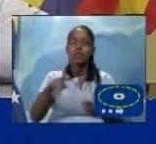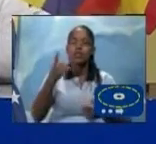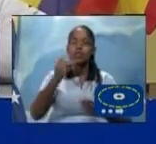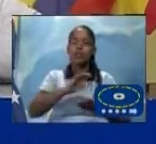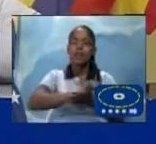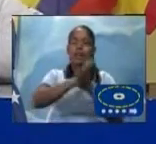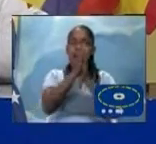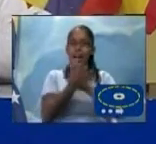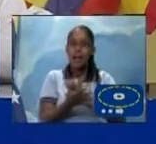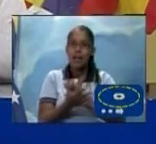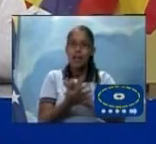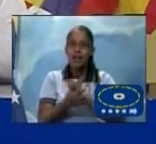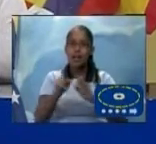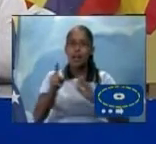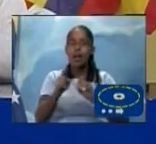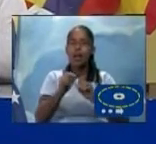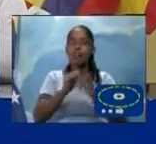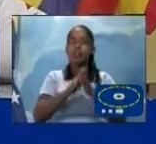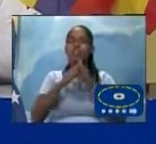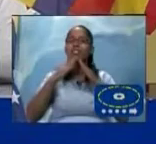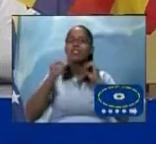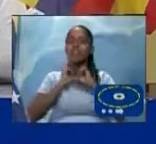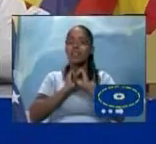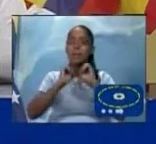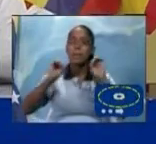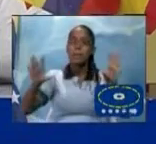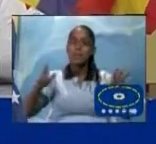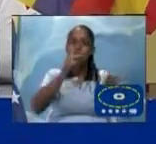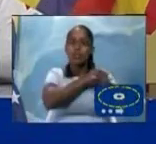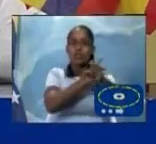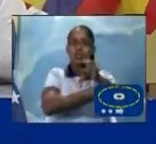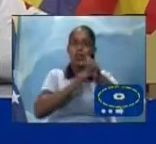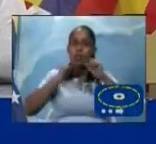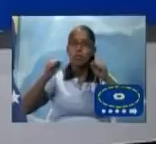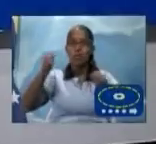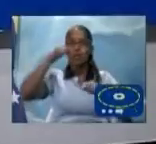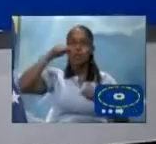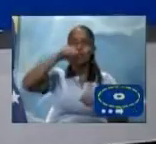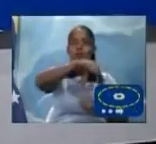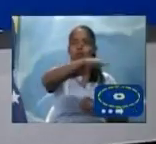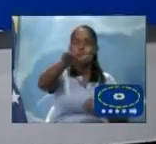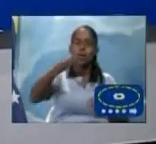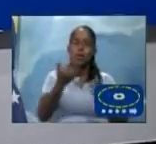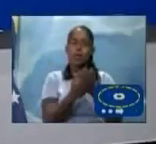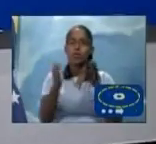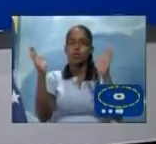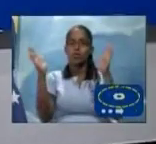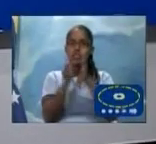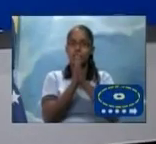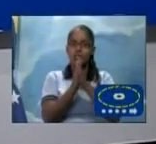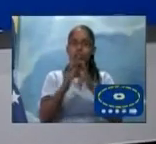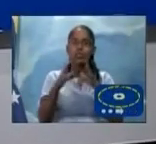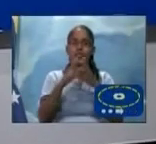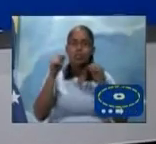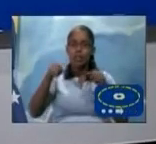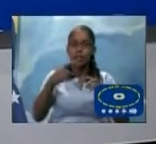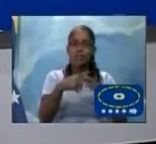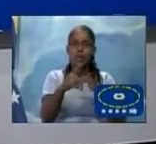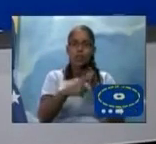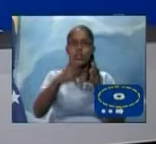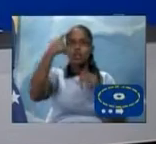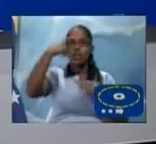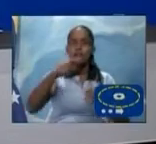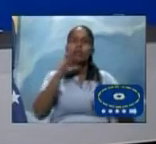se acabe la dispersión del poder del pueblo santo, todas estas cosas